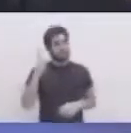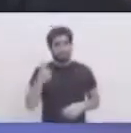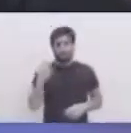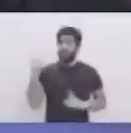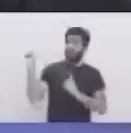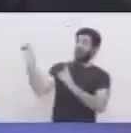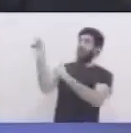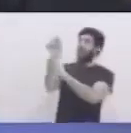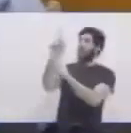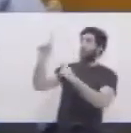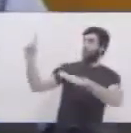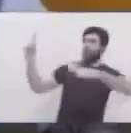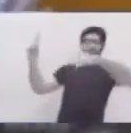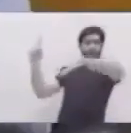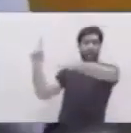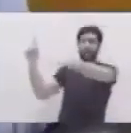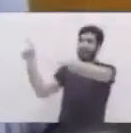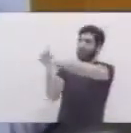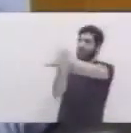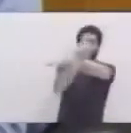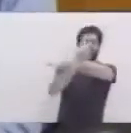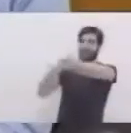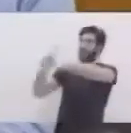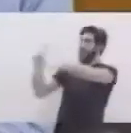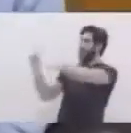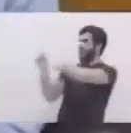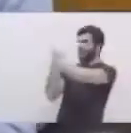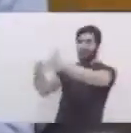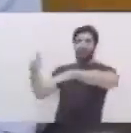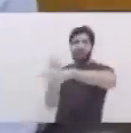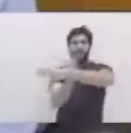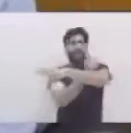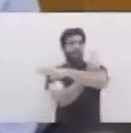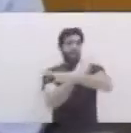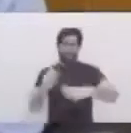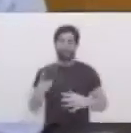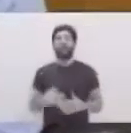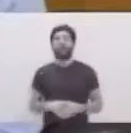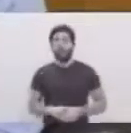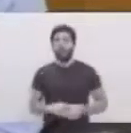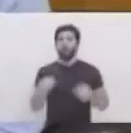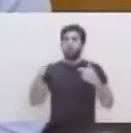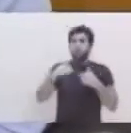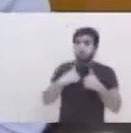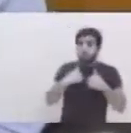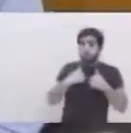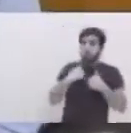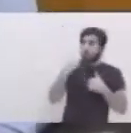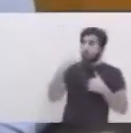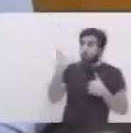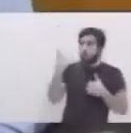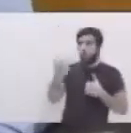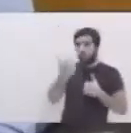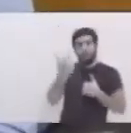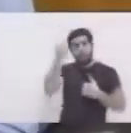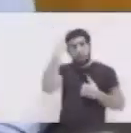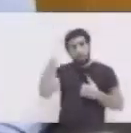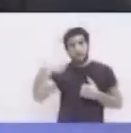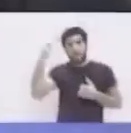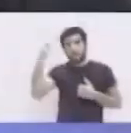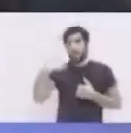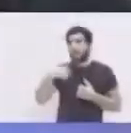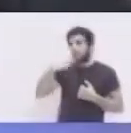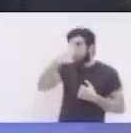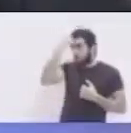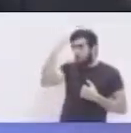estaba corriendo por todos lados. Graciela no. Graciela incluso se quedaba en su orilla y se peinaba con un cepillo que le había hecho su